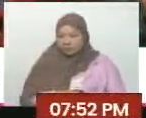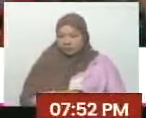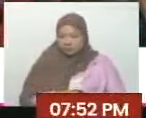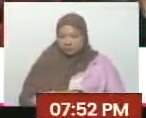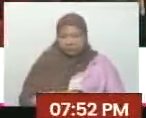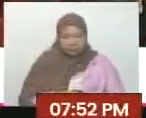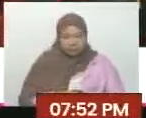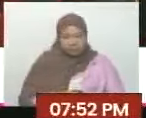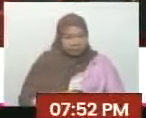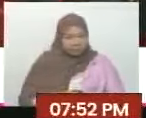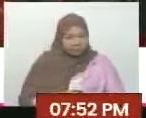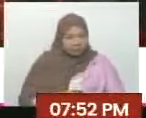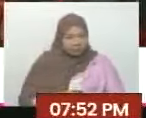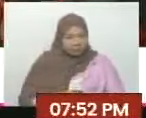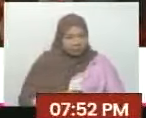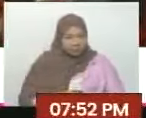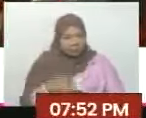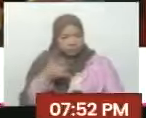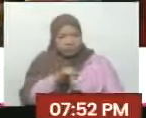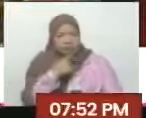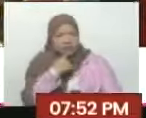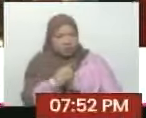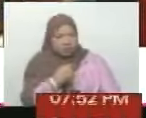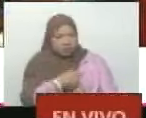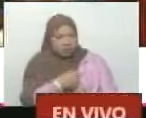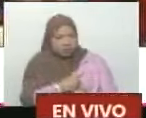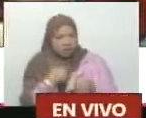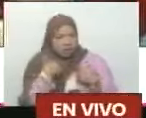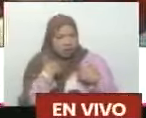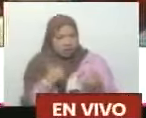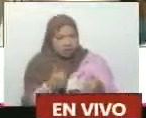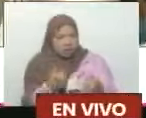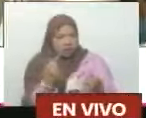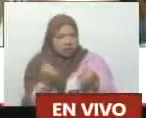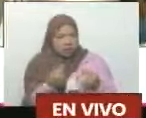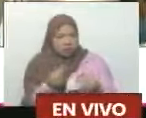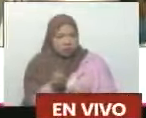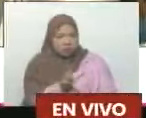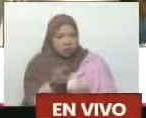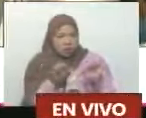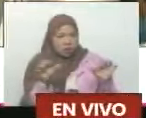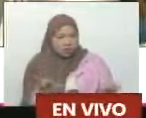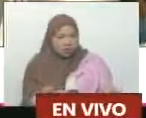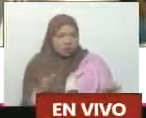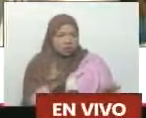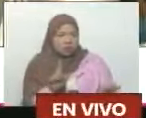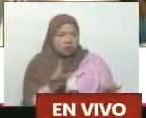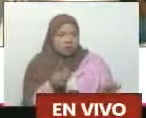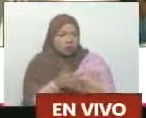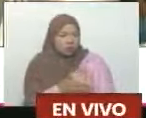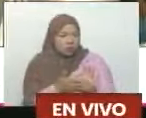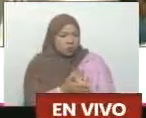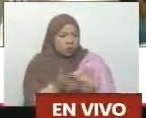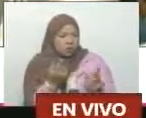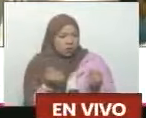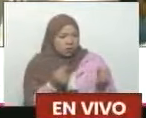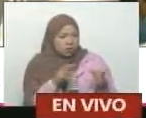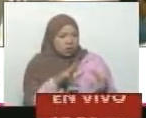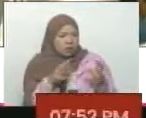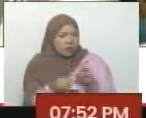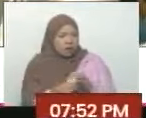Se escriben enredados. Lo que están diciendo, la salud económica del sistema cambiario, compadre.